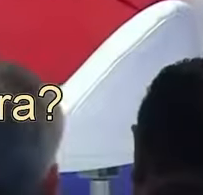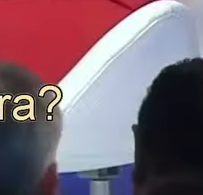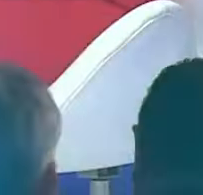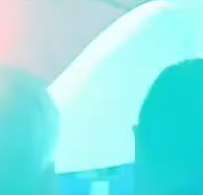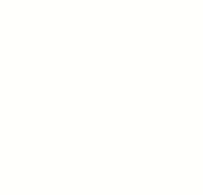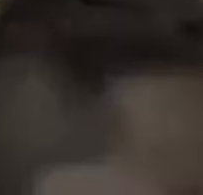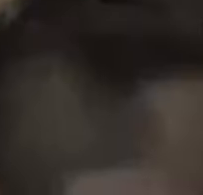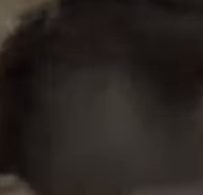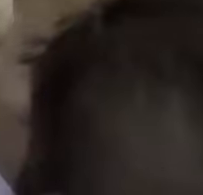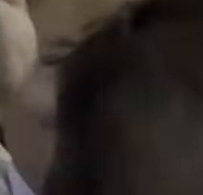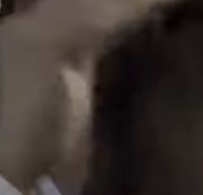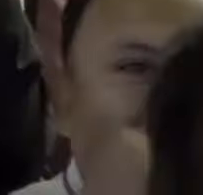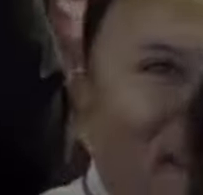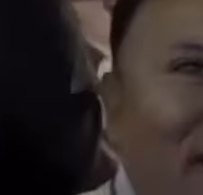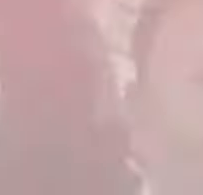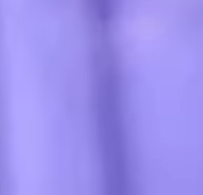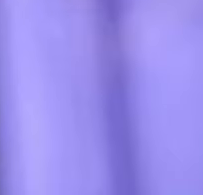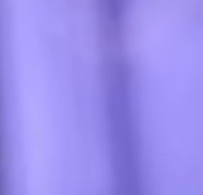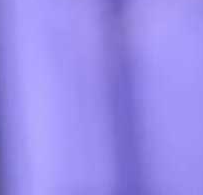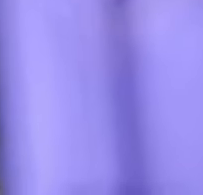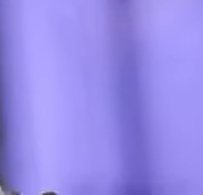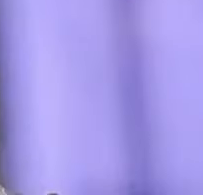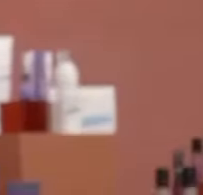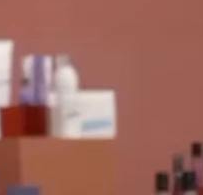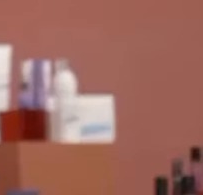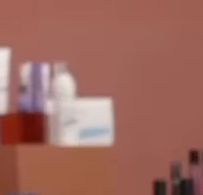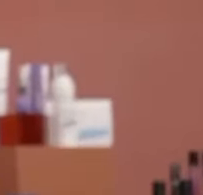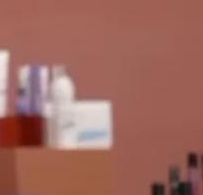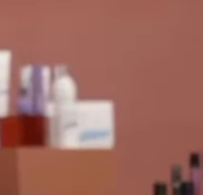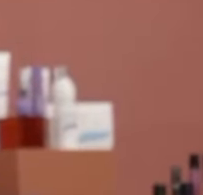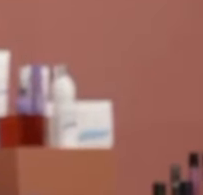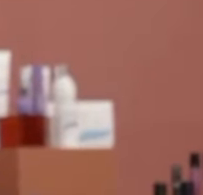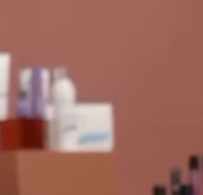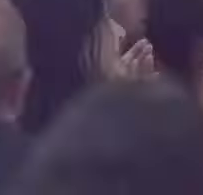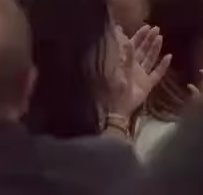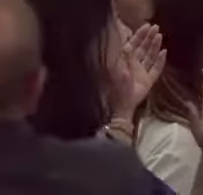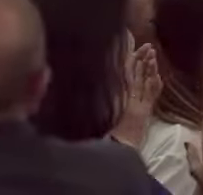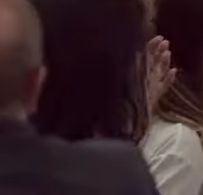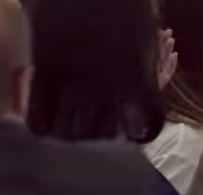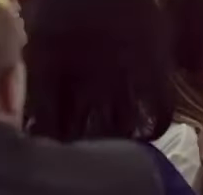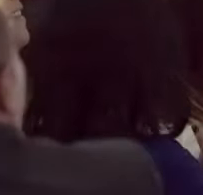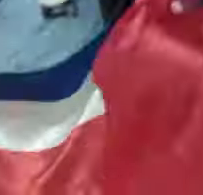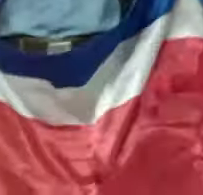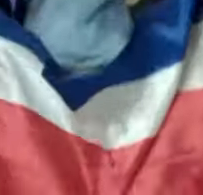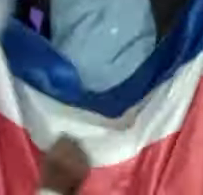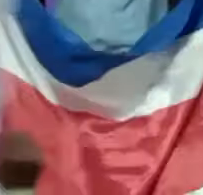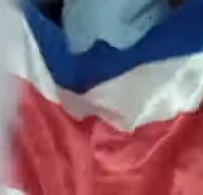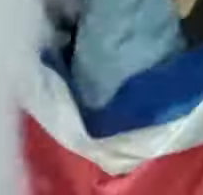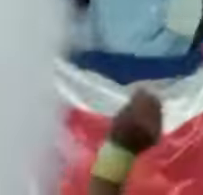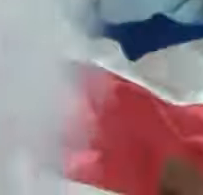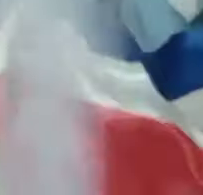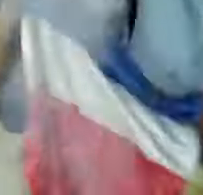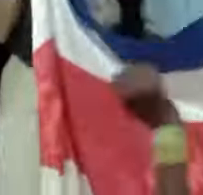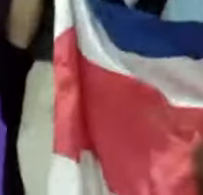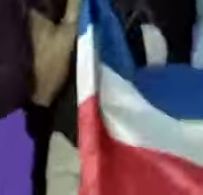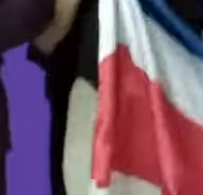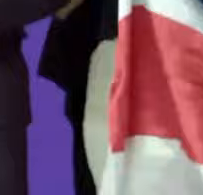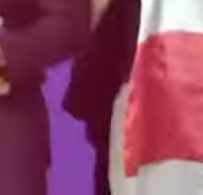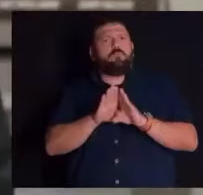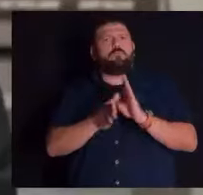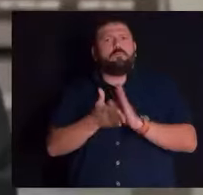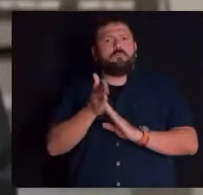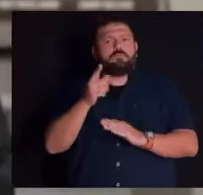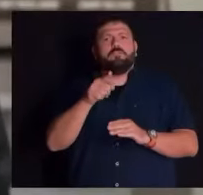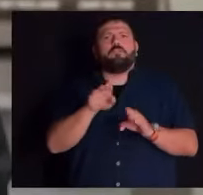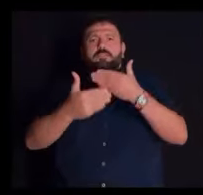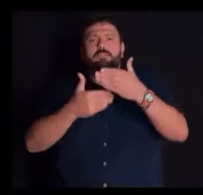ahora? Muy pronto serás parte de una experiencia híbrida entre lo presencial